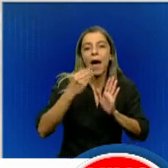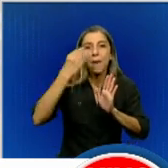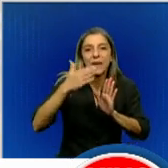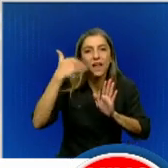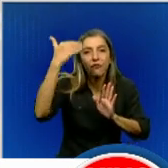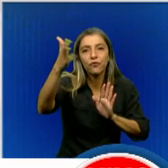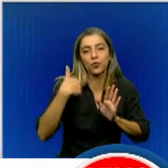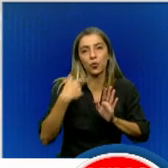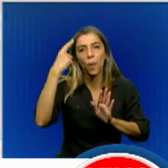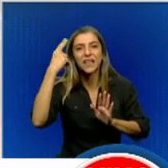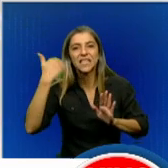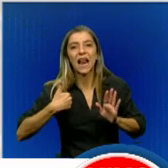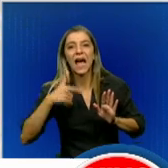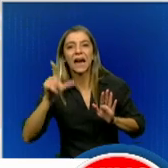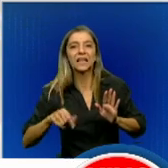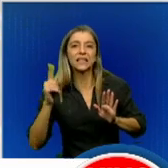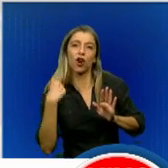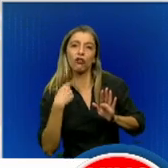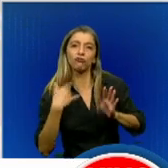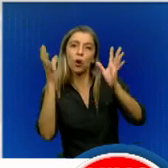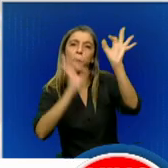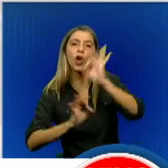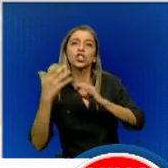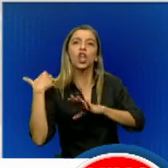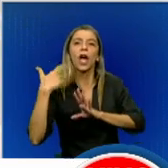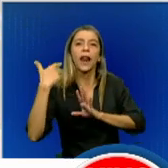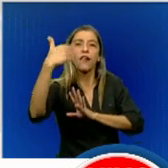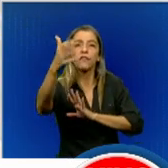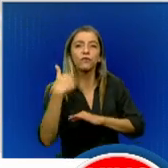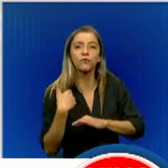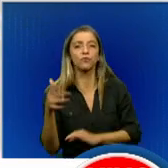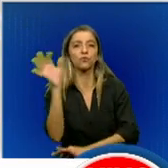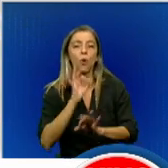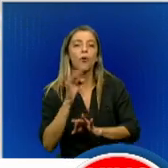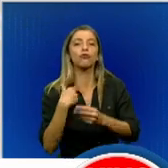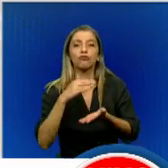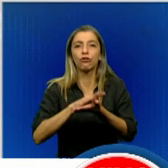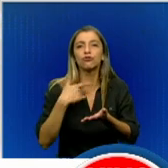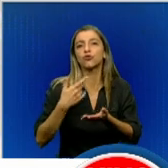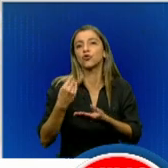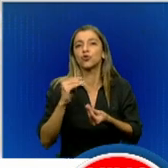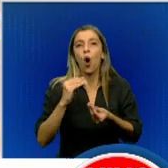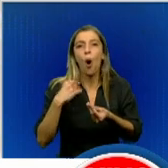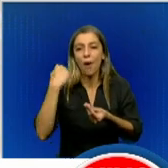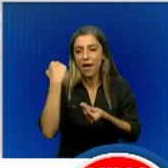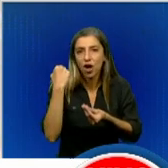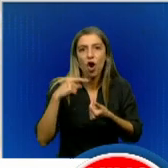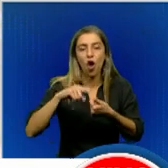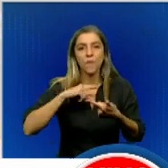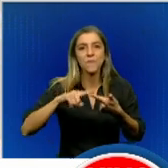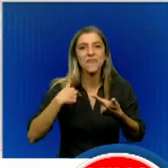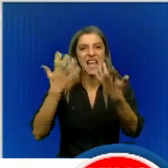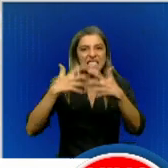productivo para nuestro proyecto político la redistribución se da a través del gasto público con un presupuesto que acompañe